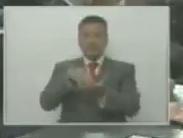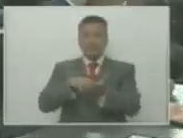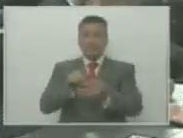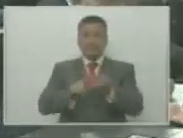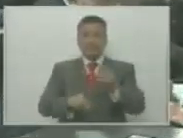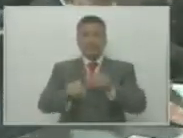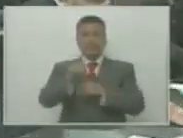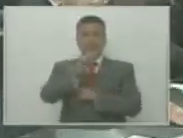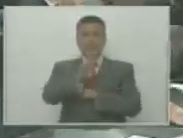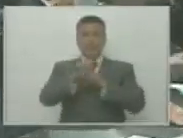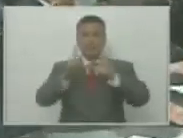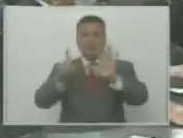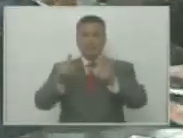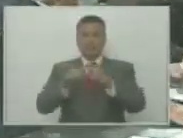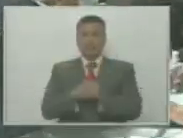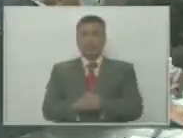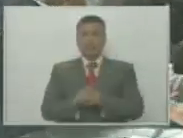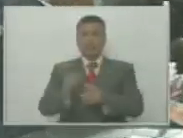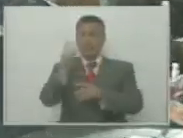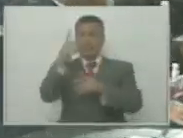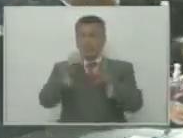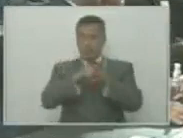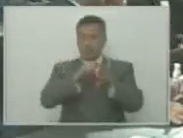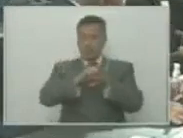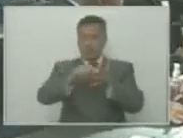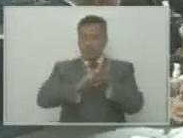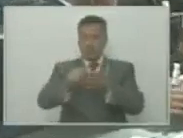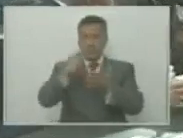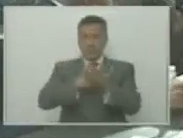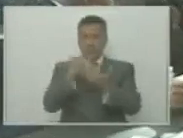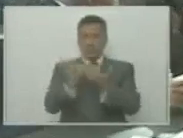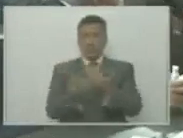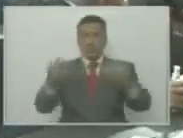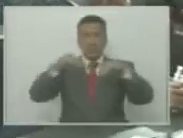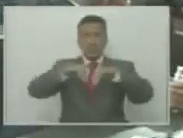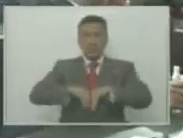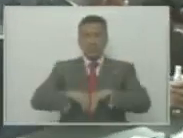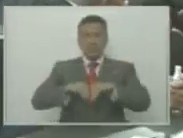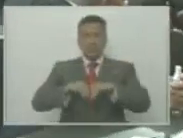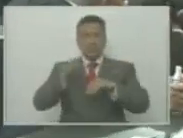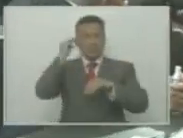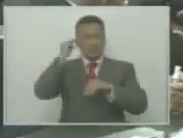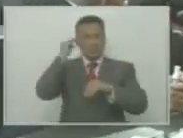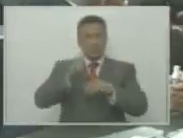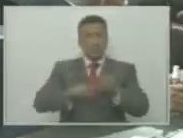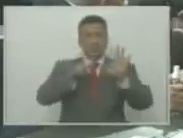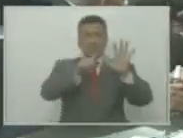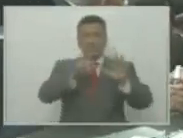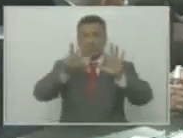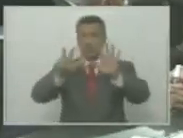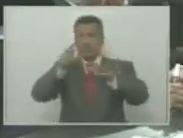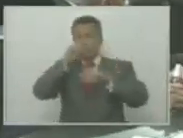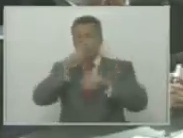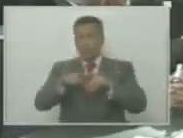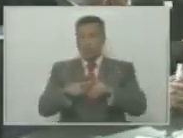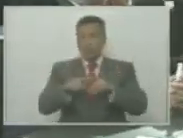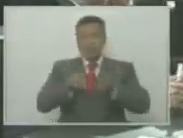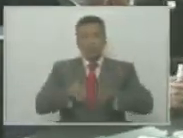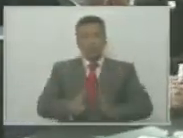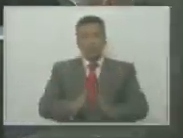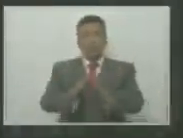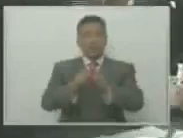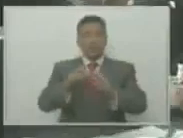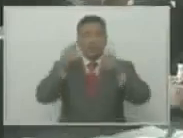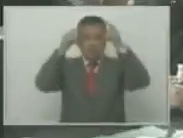número 46. Primer punto del día de hoy, proyecto de acuerdo en conmemoración a los 68 años del natalicio de